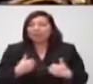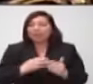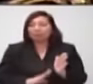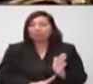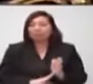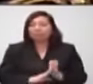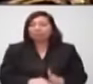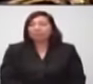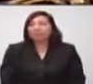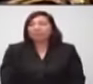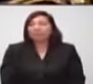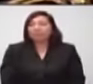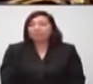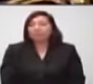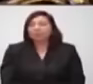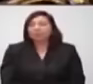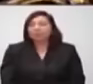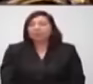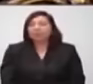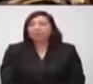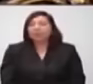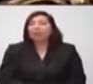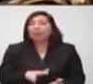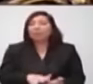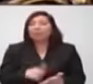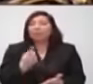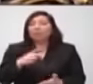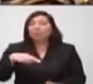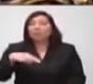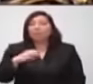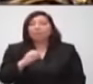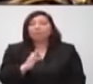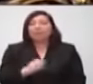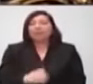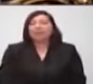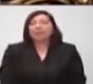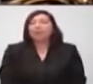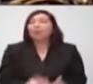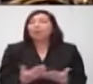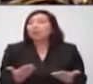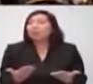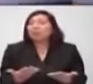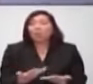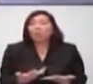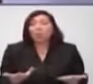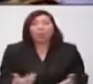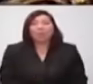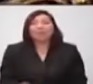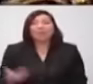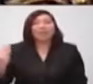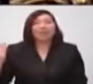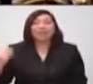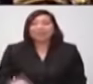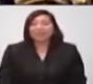destacar. Adendas que fueron aprobadas por el MEF, cosa que no había ocurrido antes.